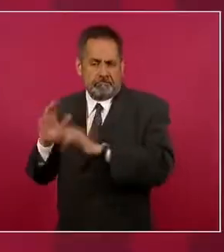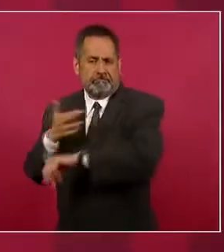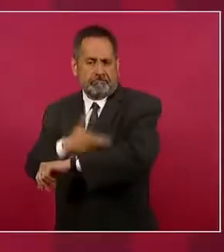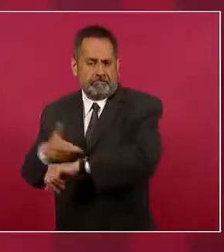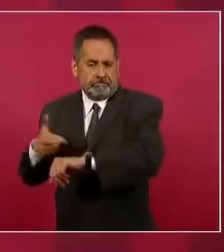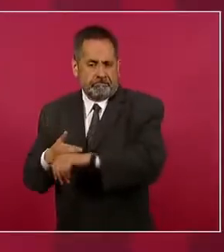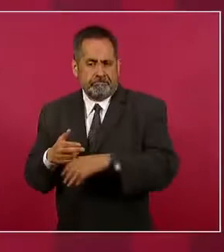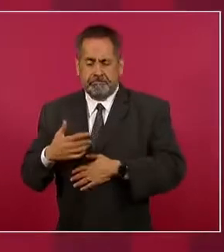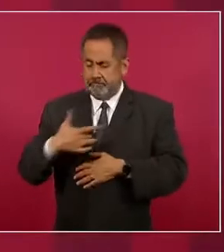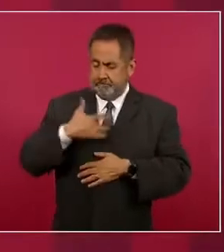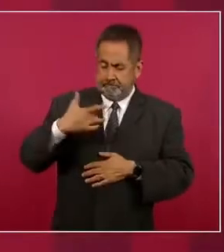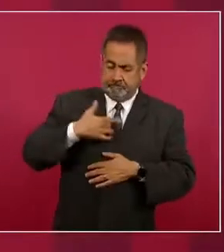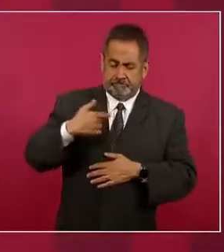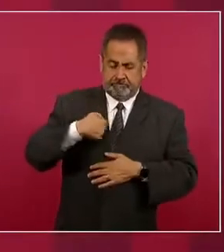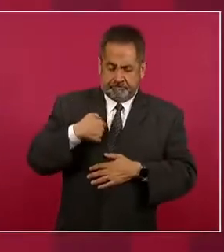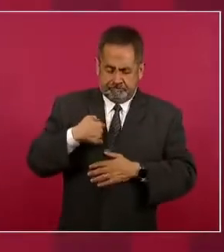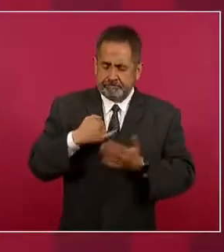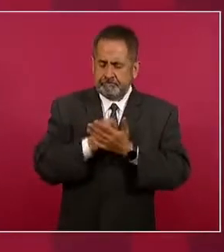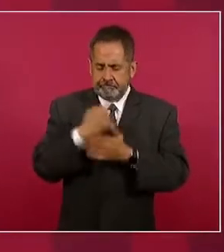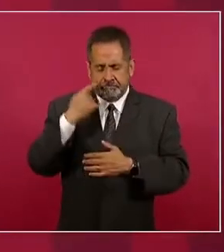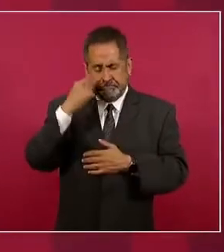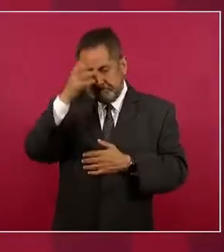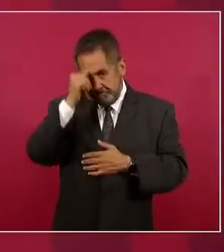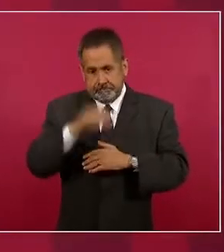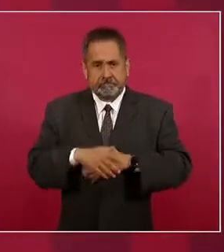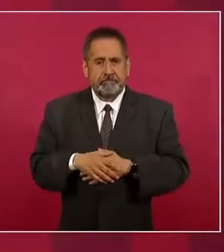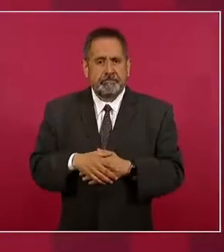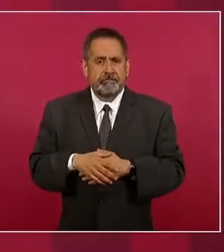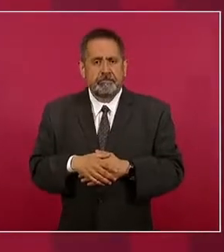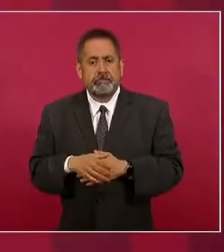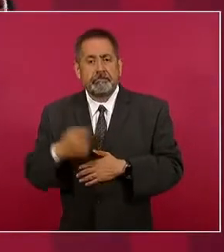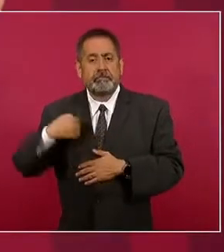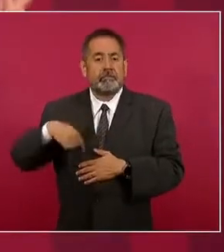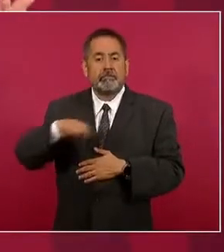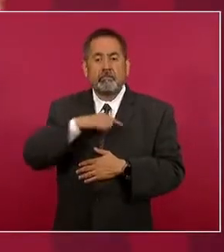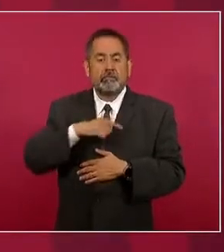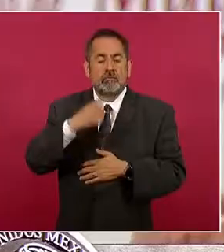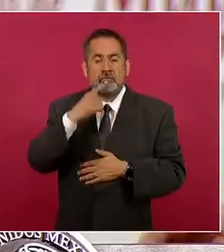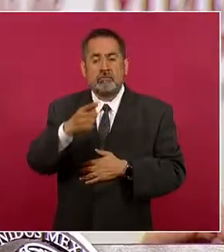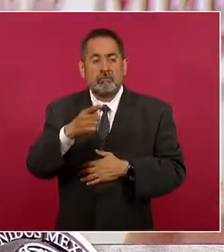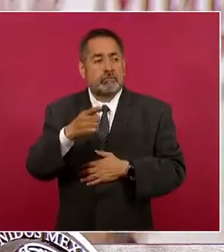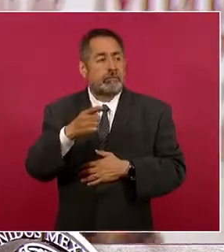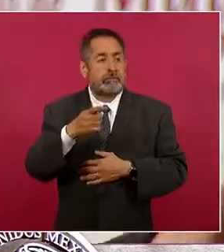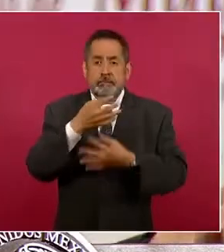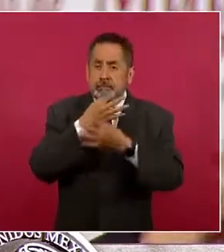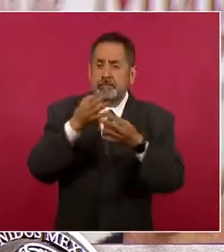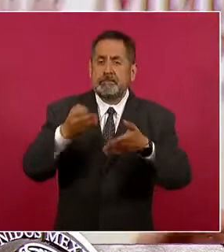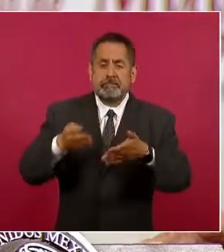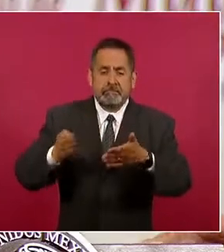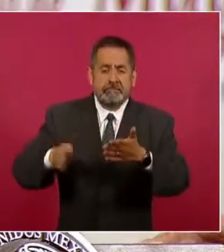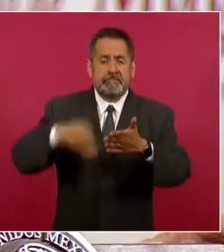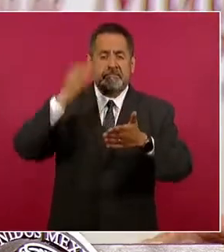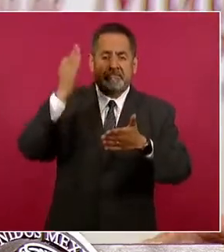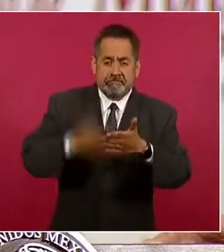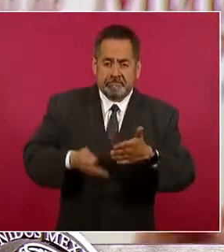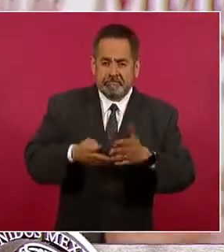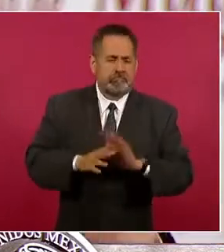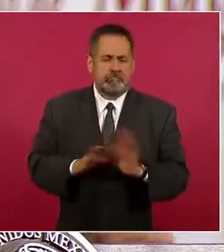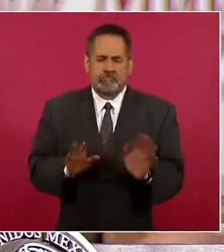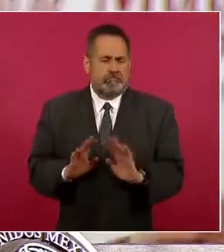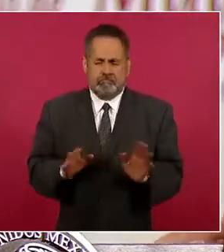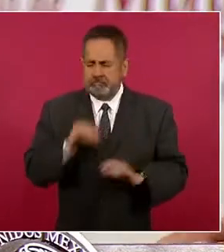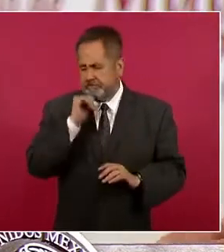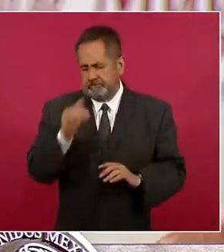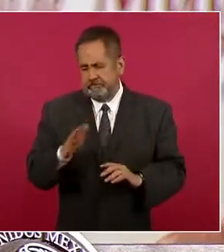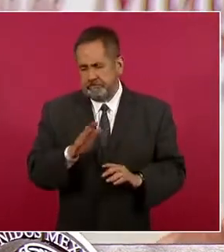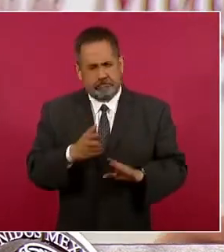solución, pero no se les obliga. Entonces, no vamos a declarar el fin de la obligatoriedad del cubrebocas, porque nunca lo declaramos obligatorio, pero